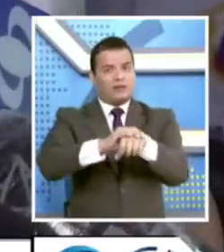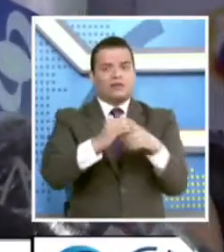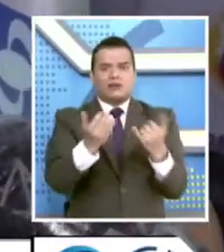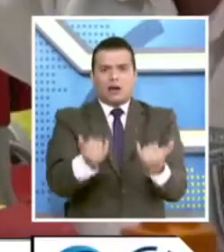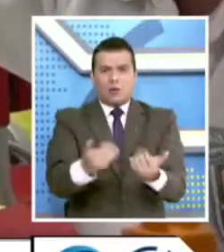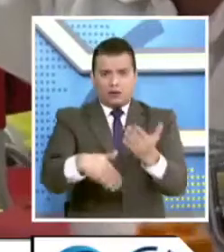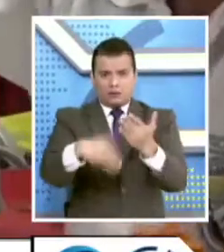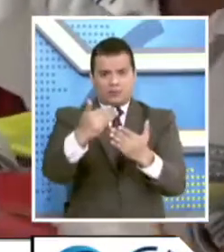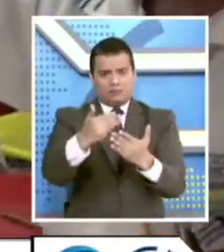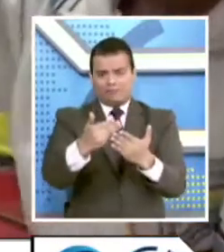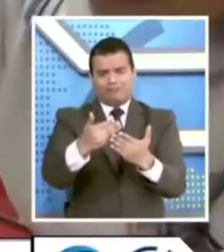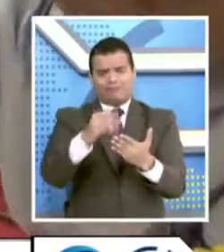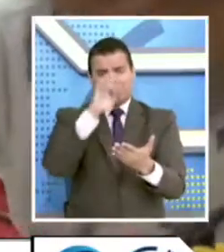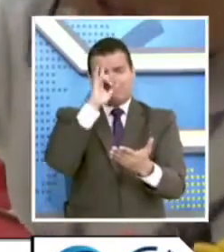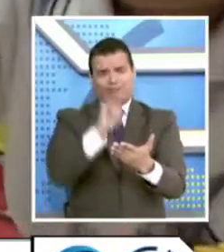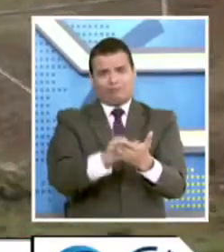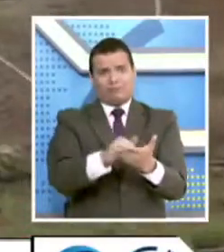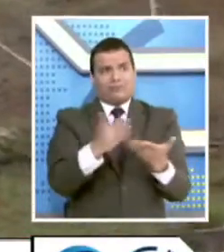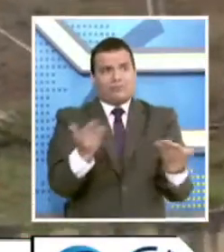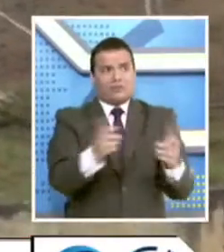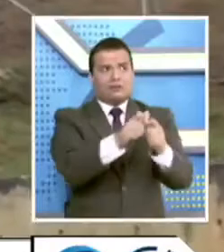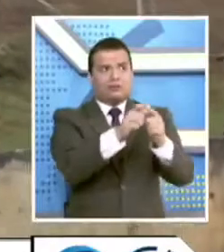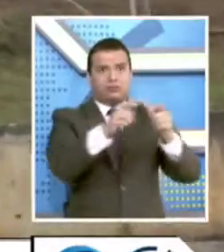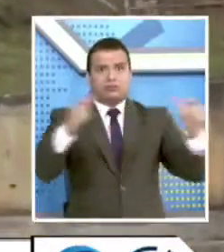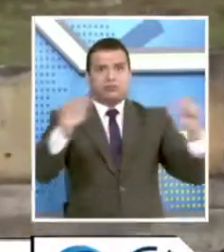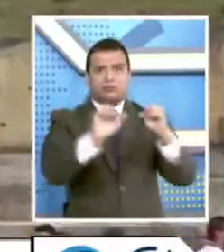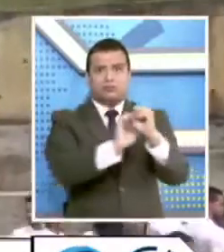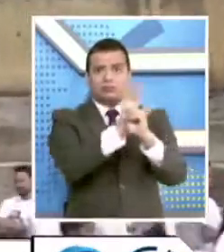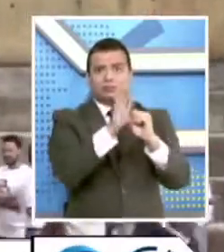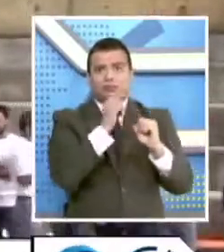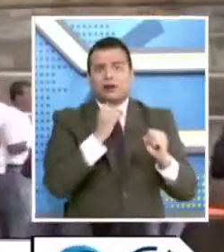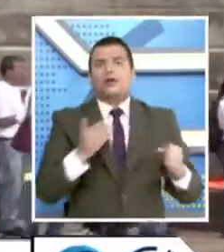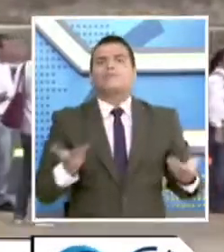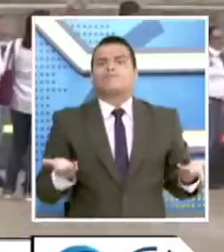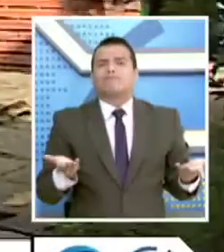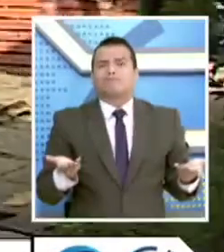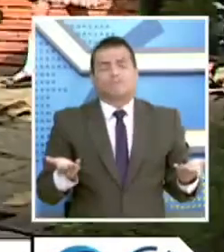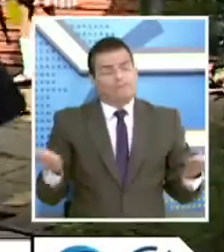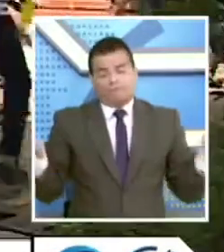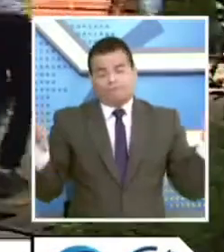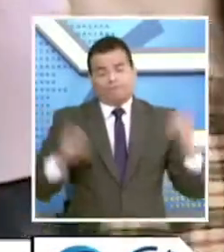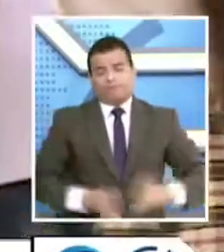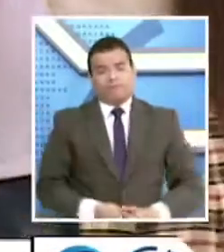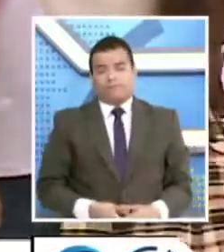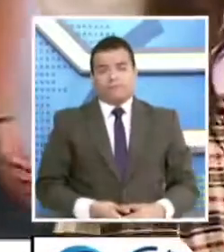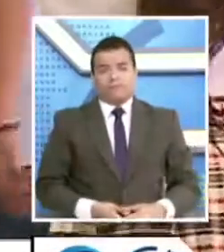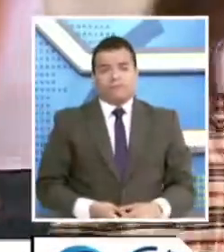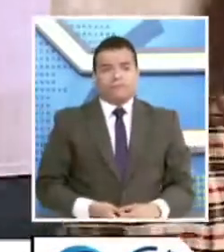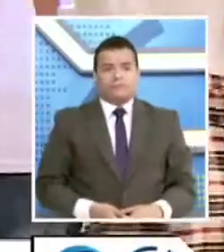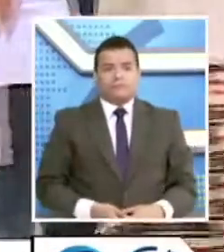en esa posibilidad cuando el pico de la pandemia ni siquiera ha llegado.